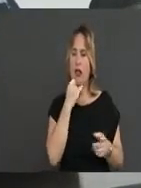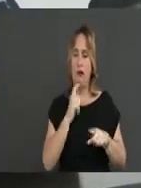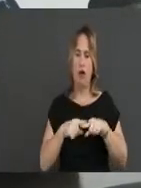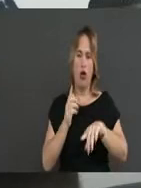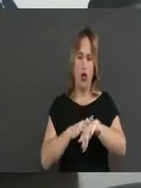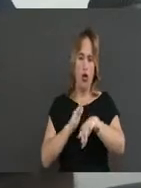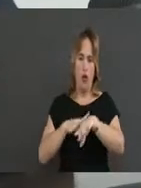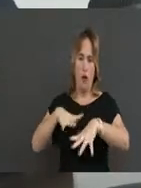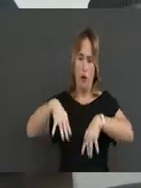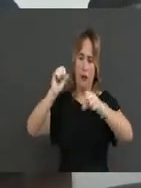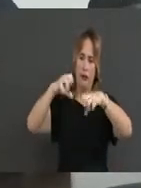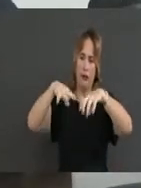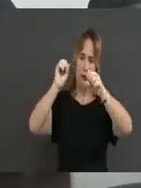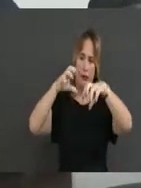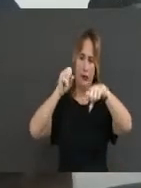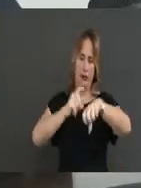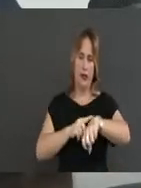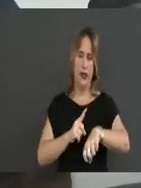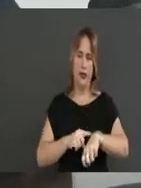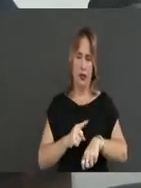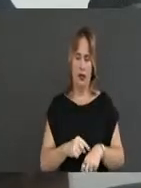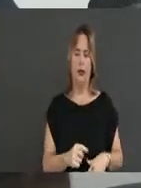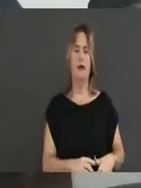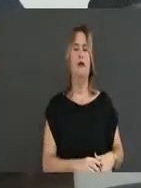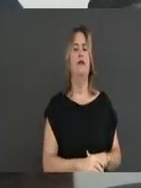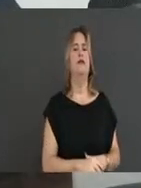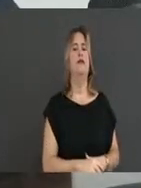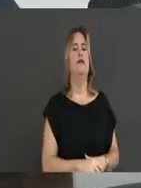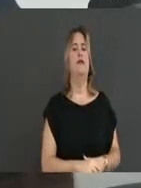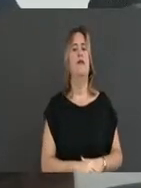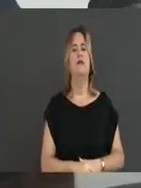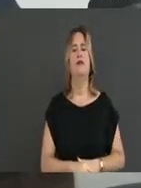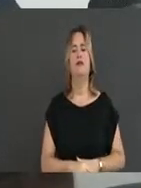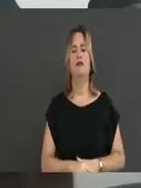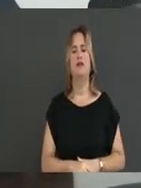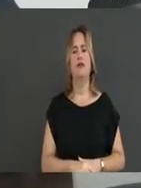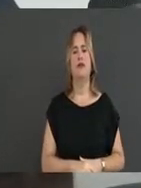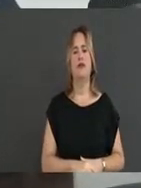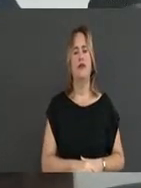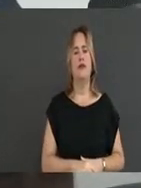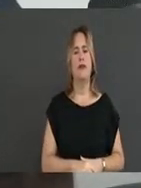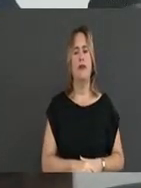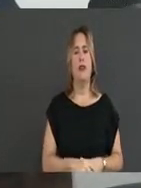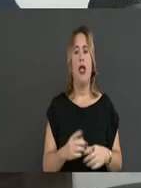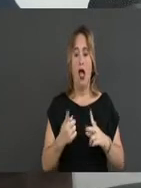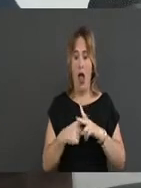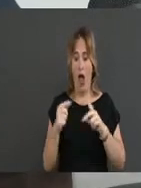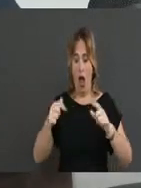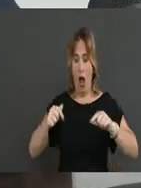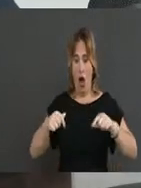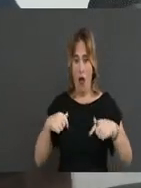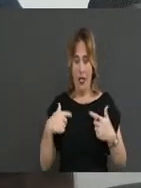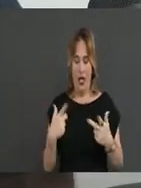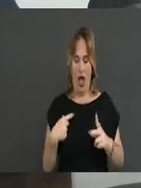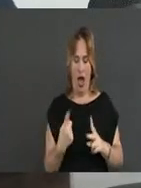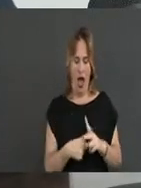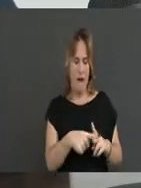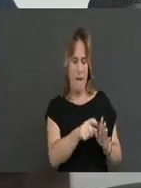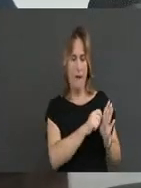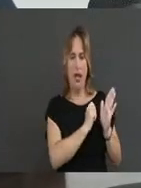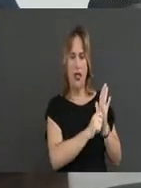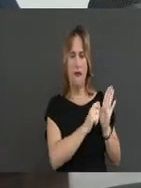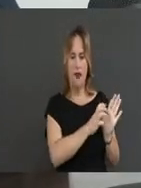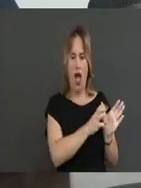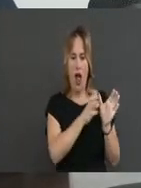través del tiempo con relación a la contingencia energética que existe. Hoy nosotros teníamos planificado mover